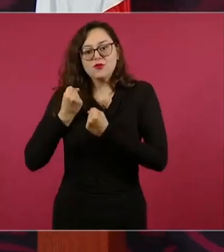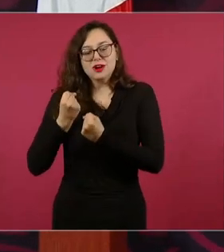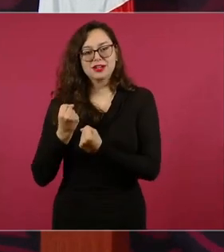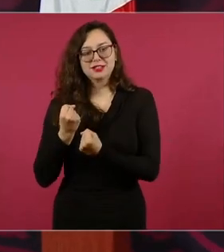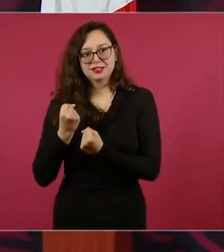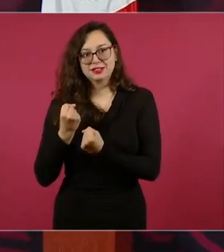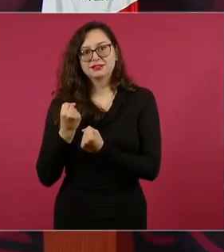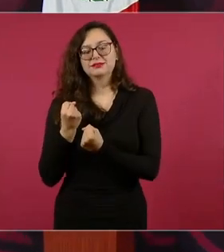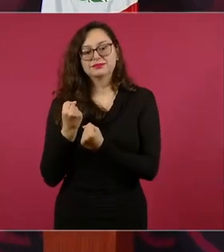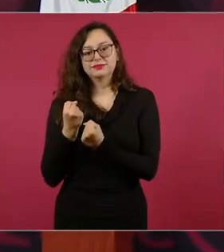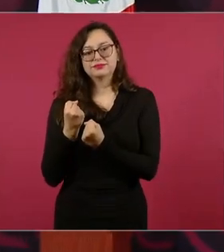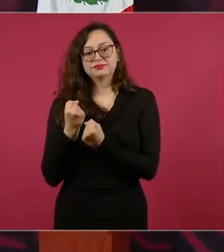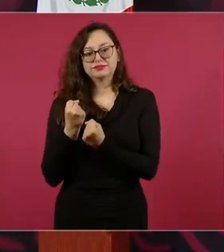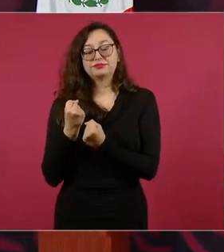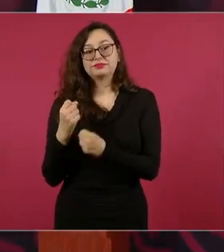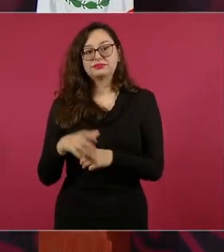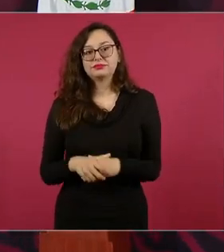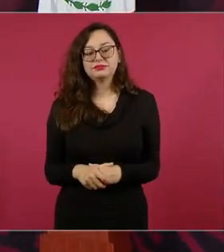Entonces,